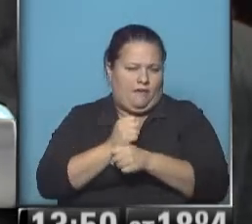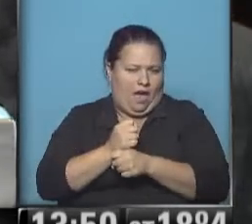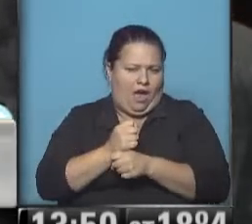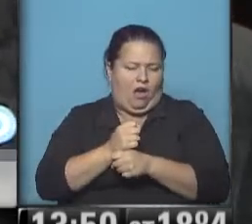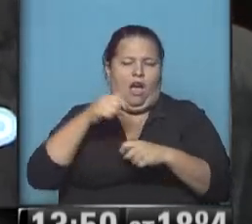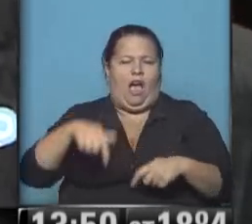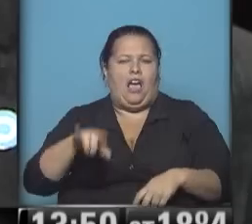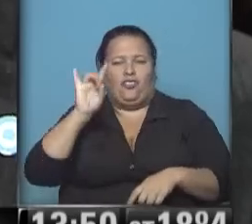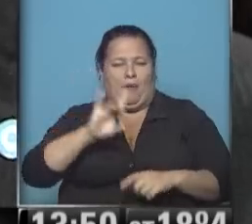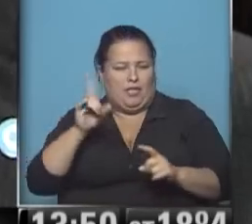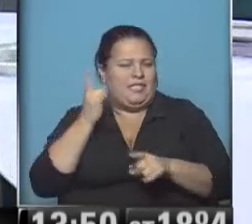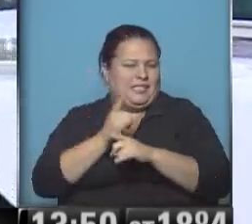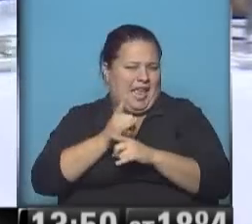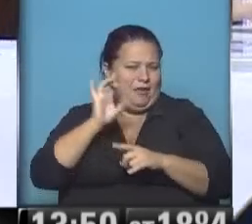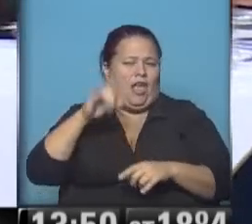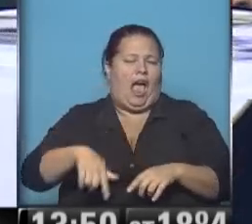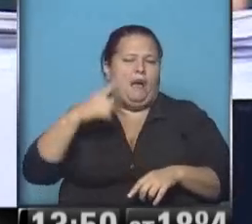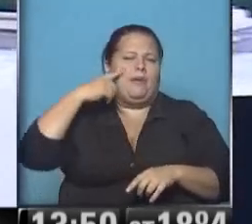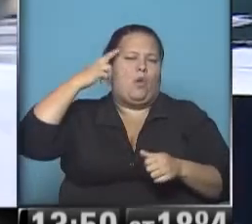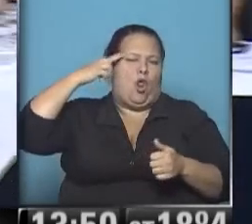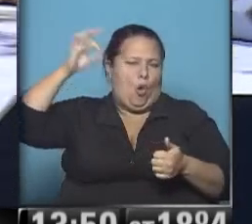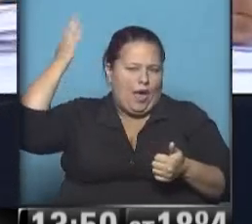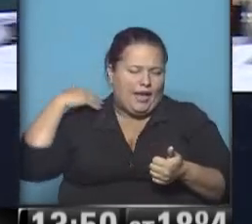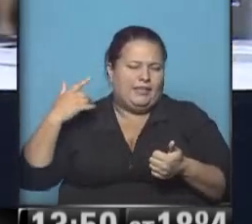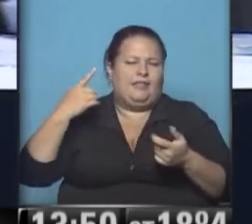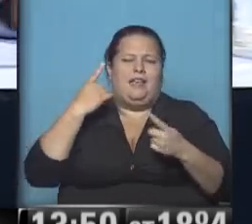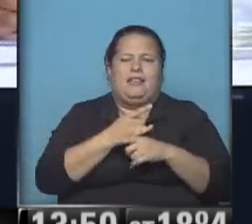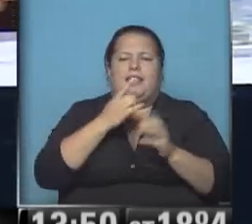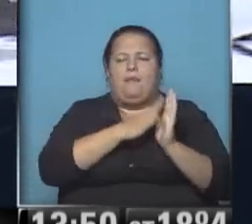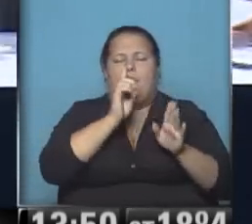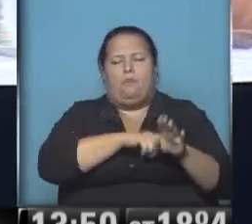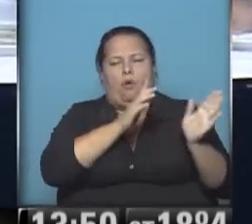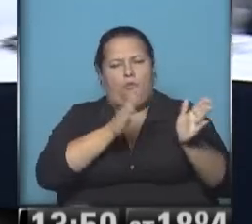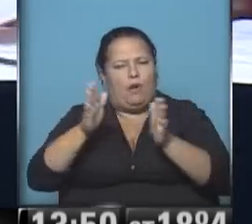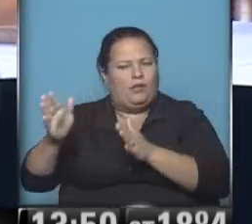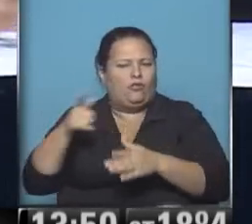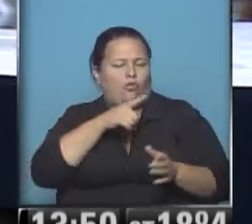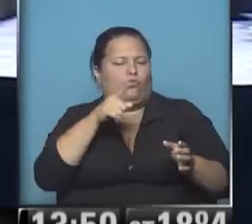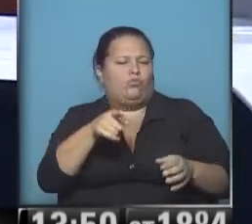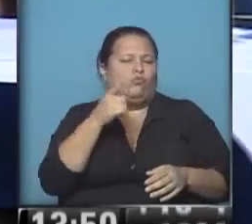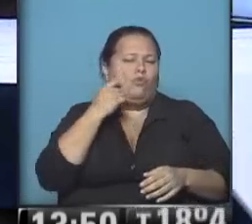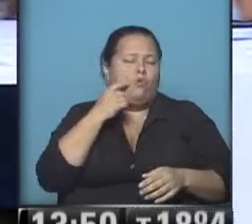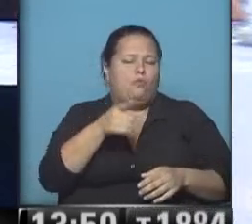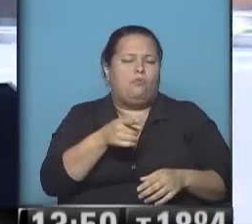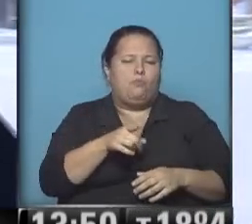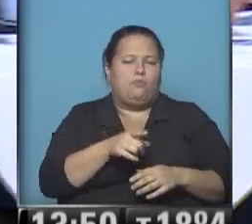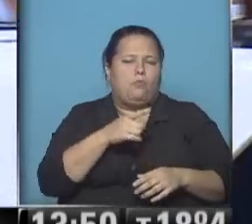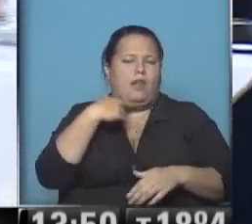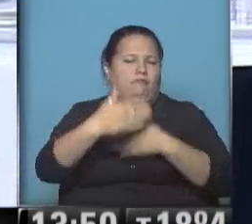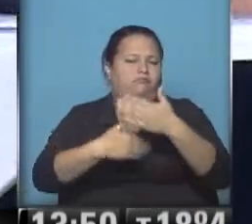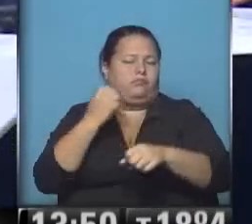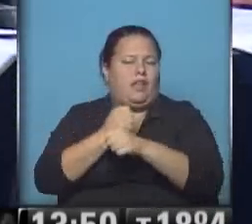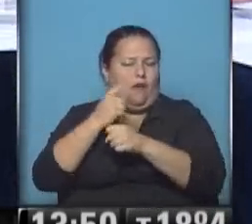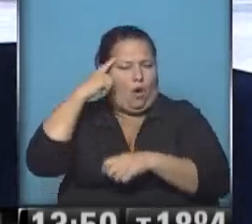esgrime Ahora solo sino siempre la esgrimió en los 90 la esgrimió en cada en cada paso de su de su trayectoria